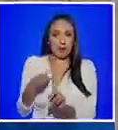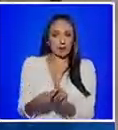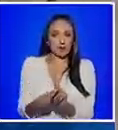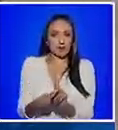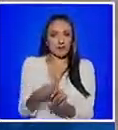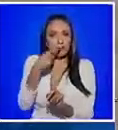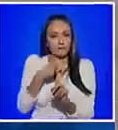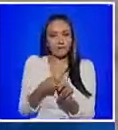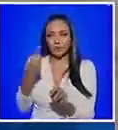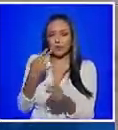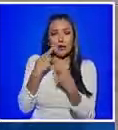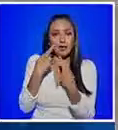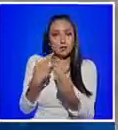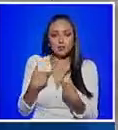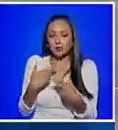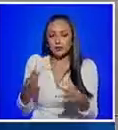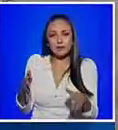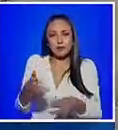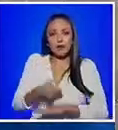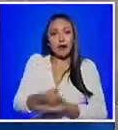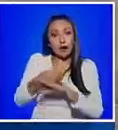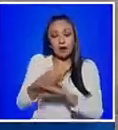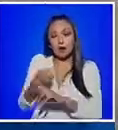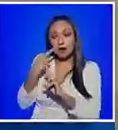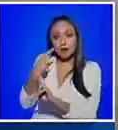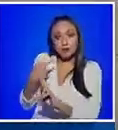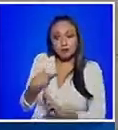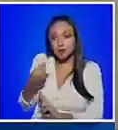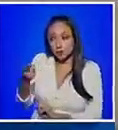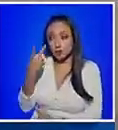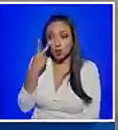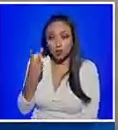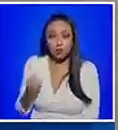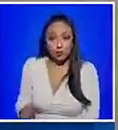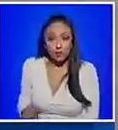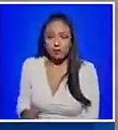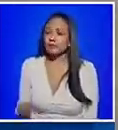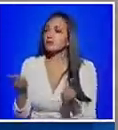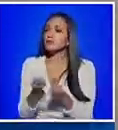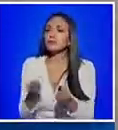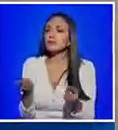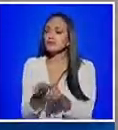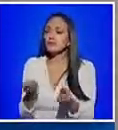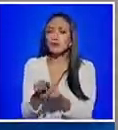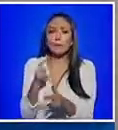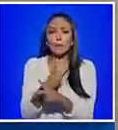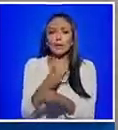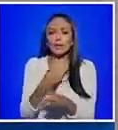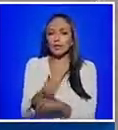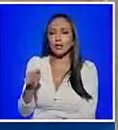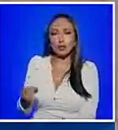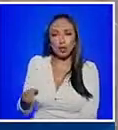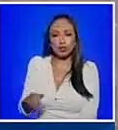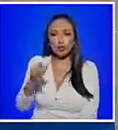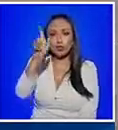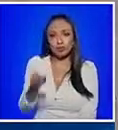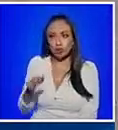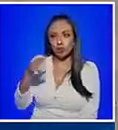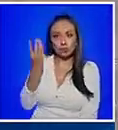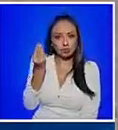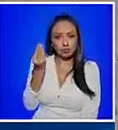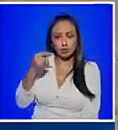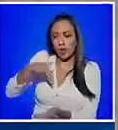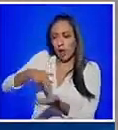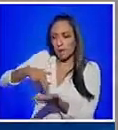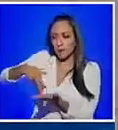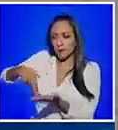No tenemos respuesta por parte de las autoridades, como puede ver. Es de igual manera bastante peligroso por los transeúntes que